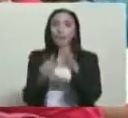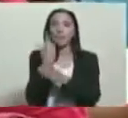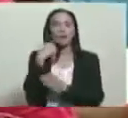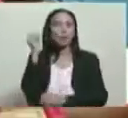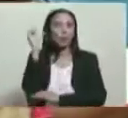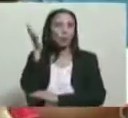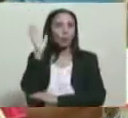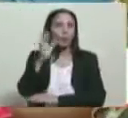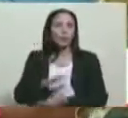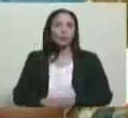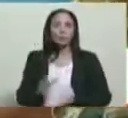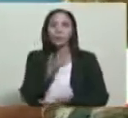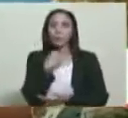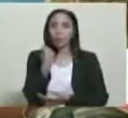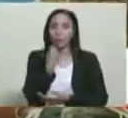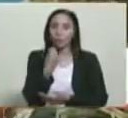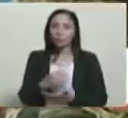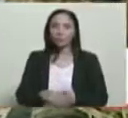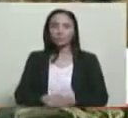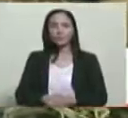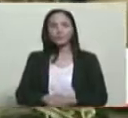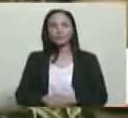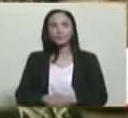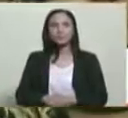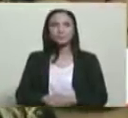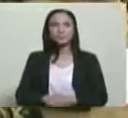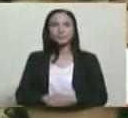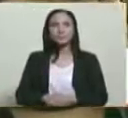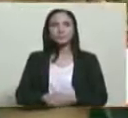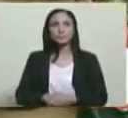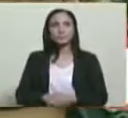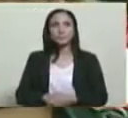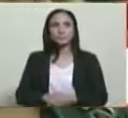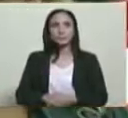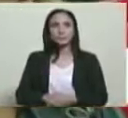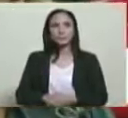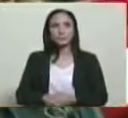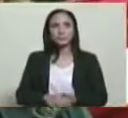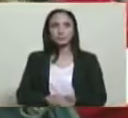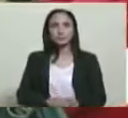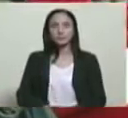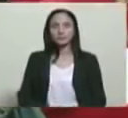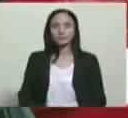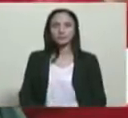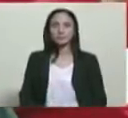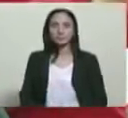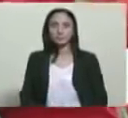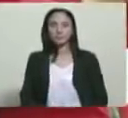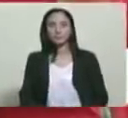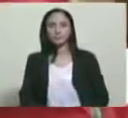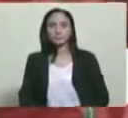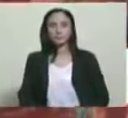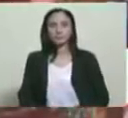Congreso Latinoamericano y Caribeño de Estudiantes de nuestra América, de nuestra patria